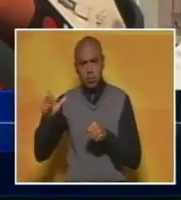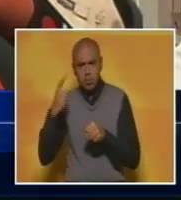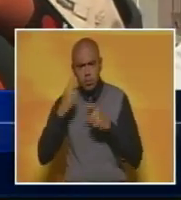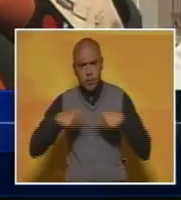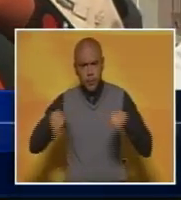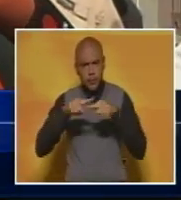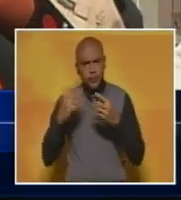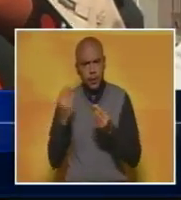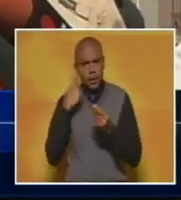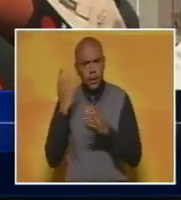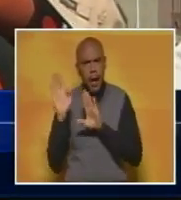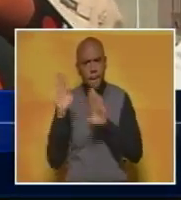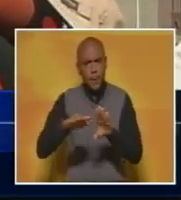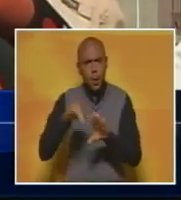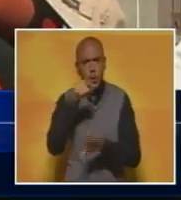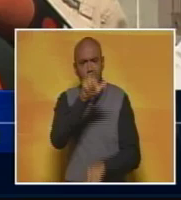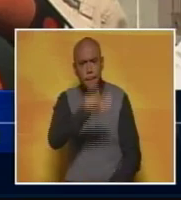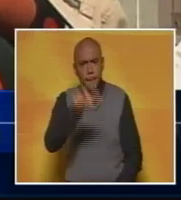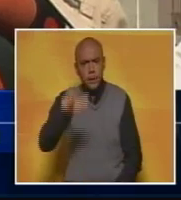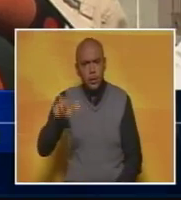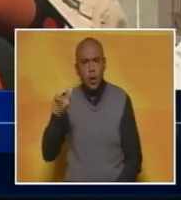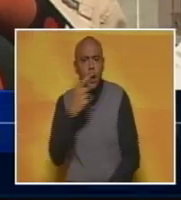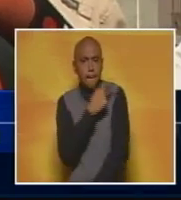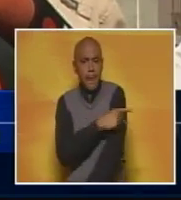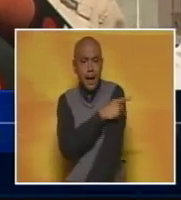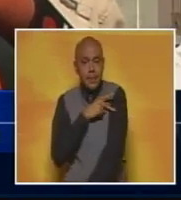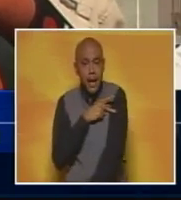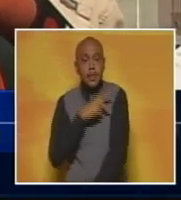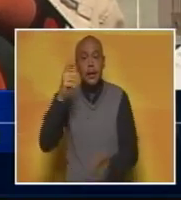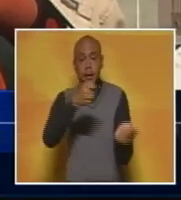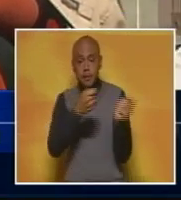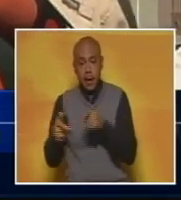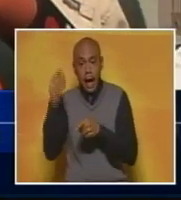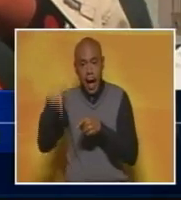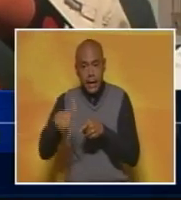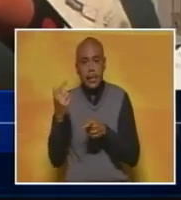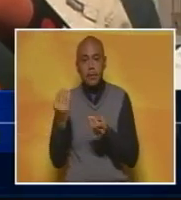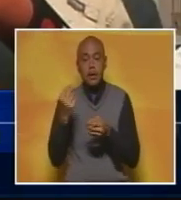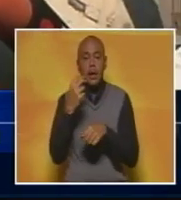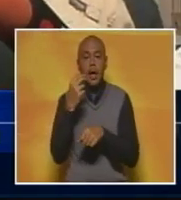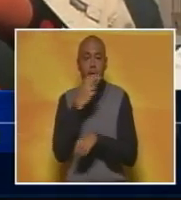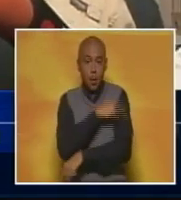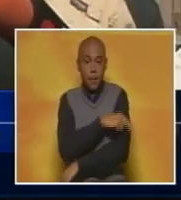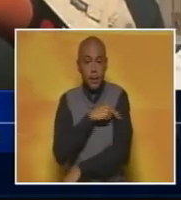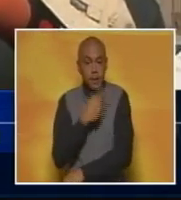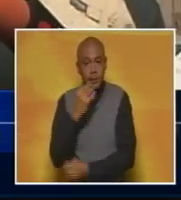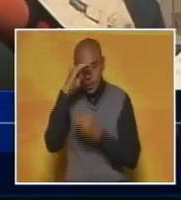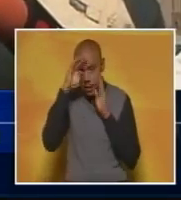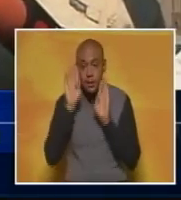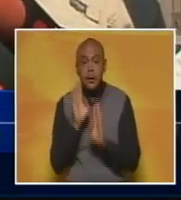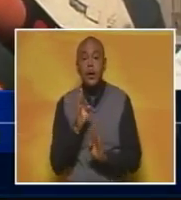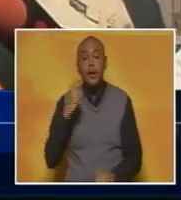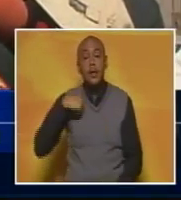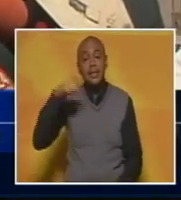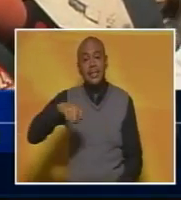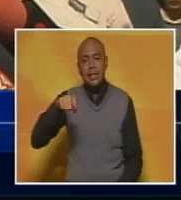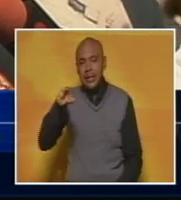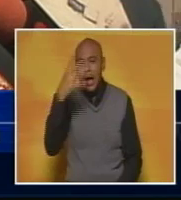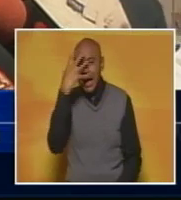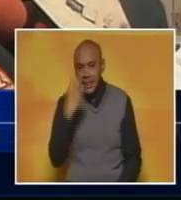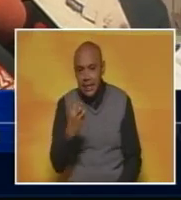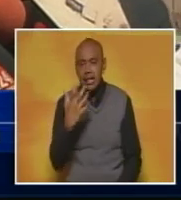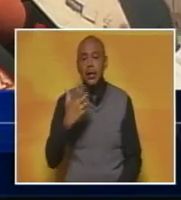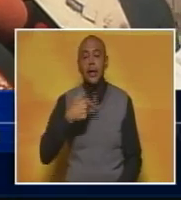nosotros ayudar a los pacientes, porque resulta ser que es necesario que entiendan, o mejor dicho,